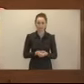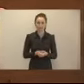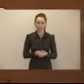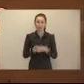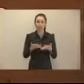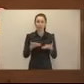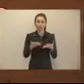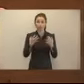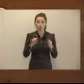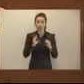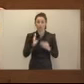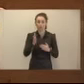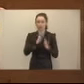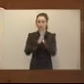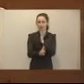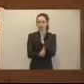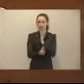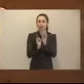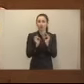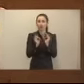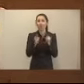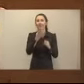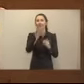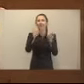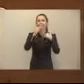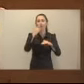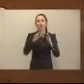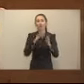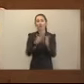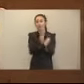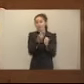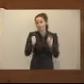e por unha condena fulminante das portas xiratorias nas filas propias.